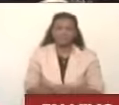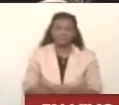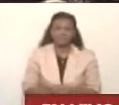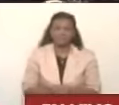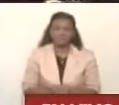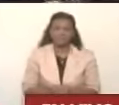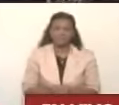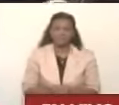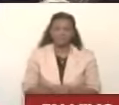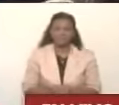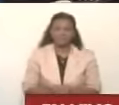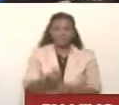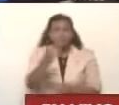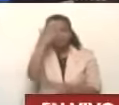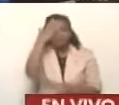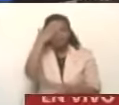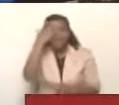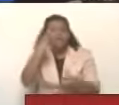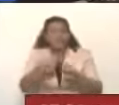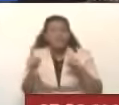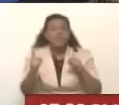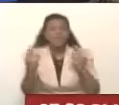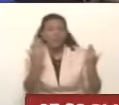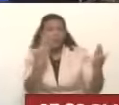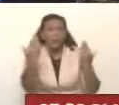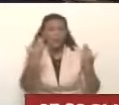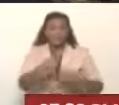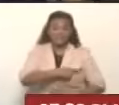XXI. ¿Y tú sabes cuál es la diferencia que hay?